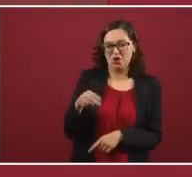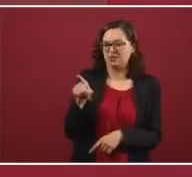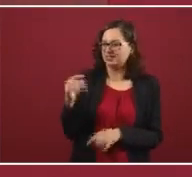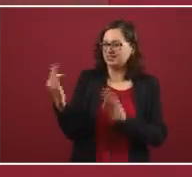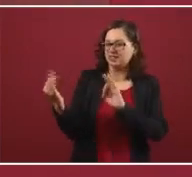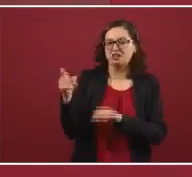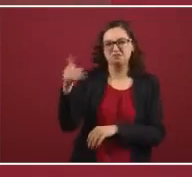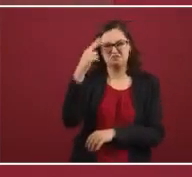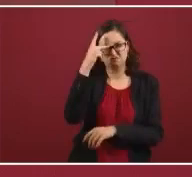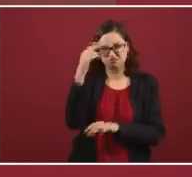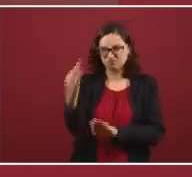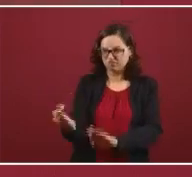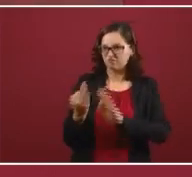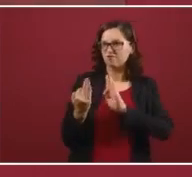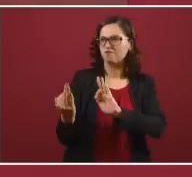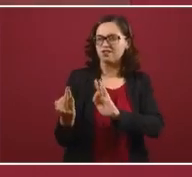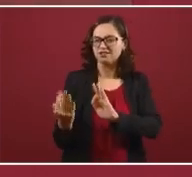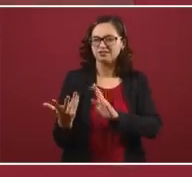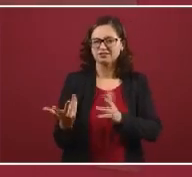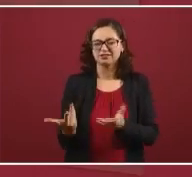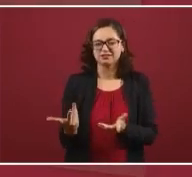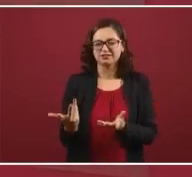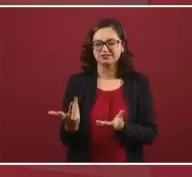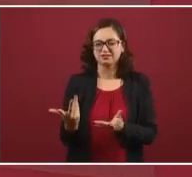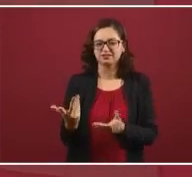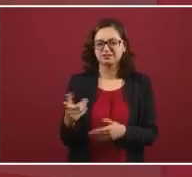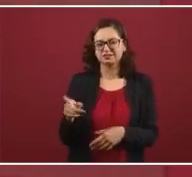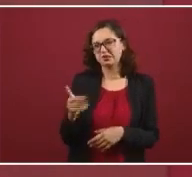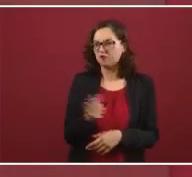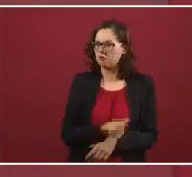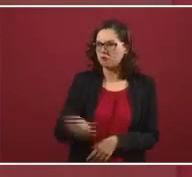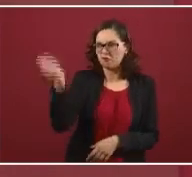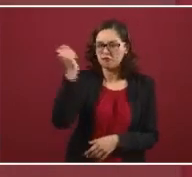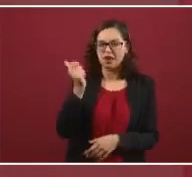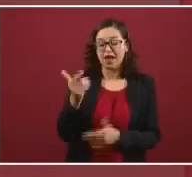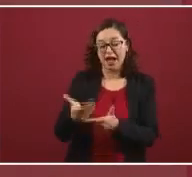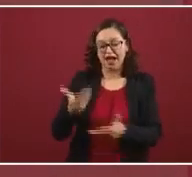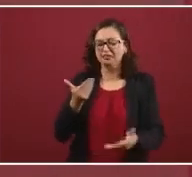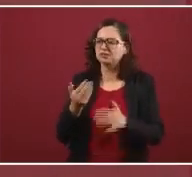enfrentando a Porfirio Díaz, antes de irse al exilio.